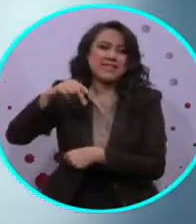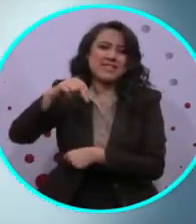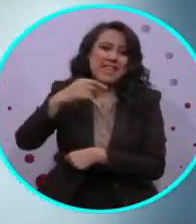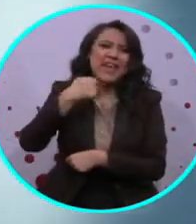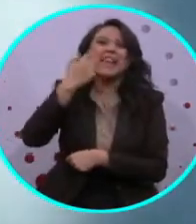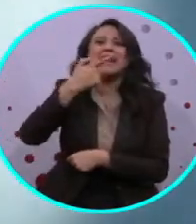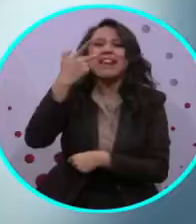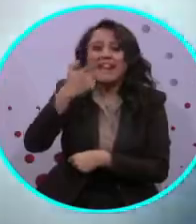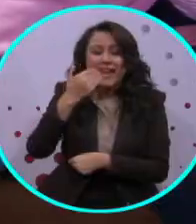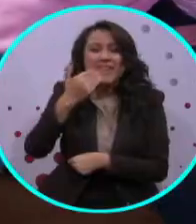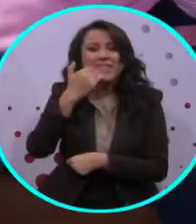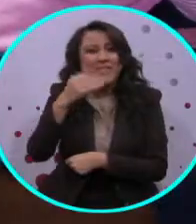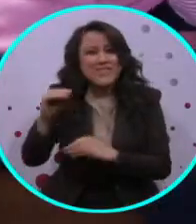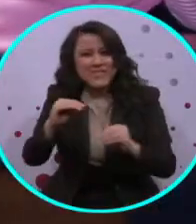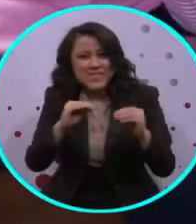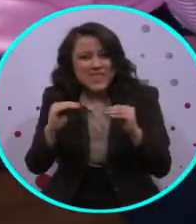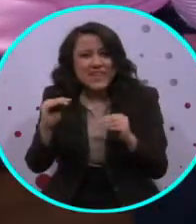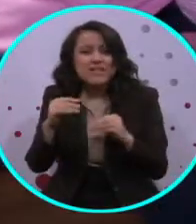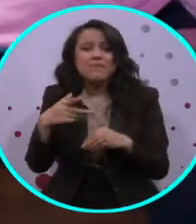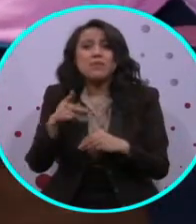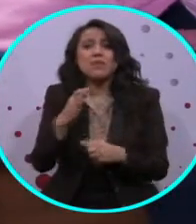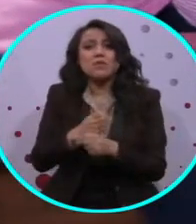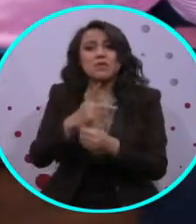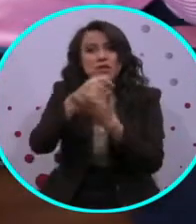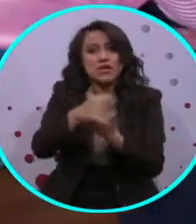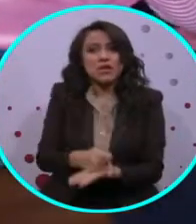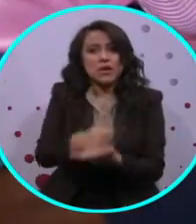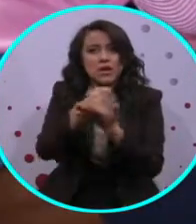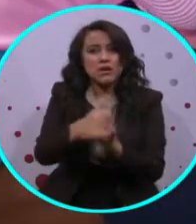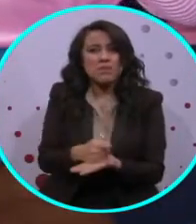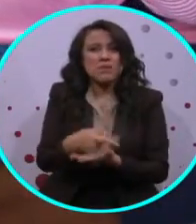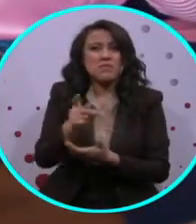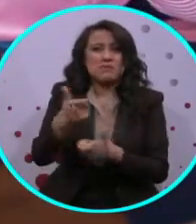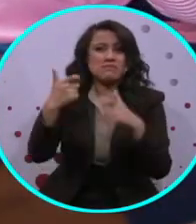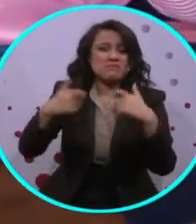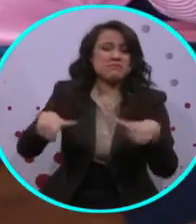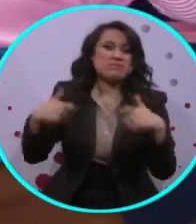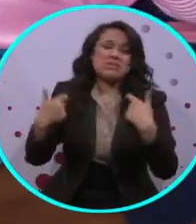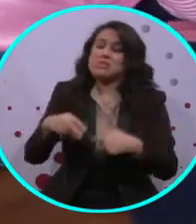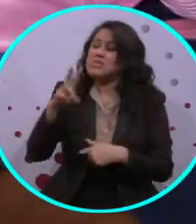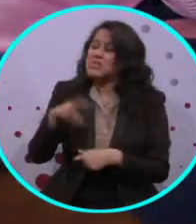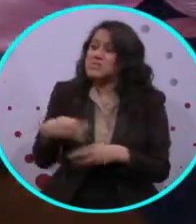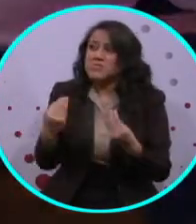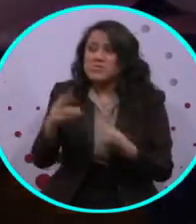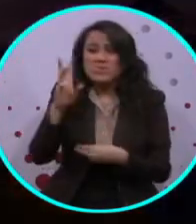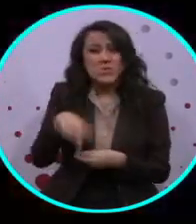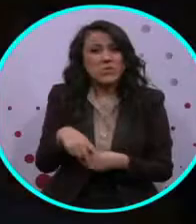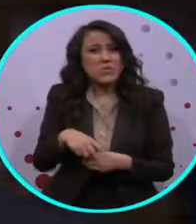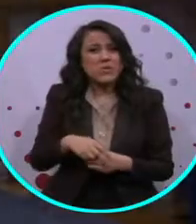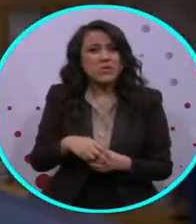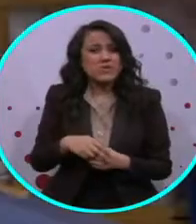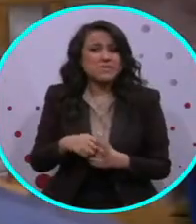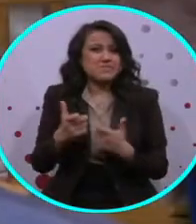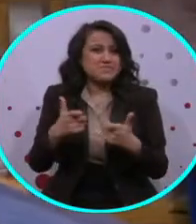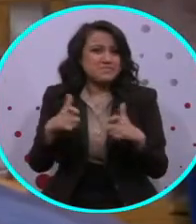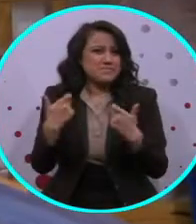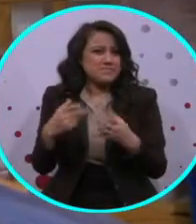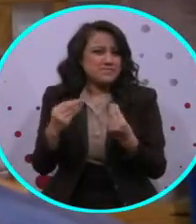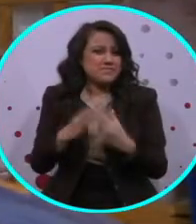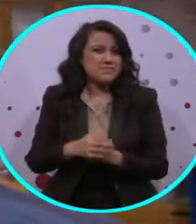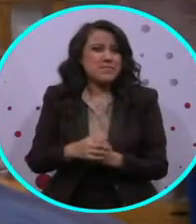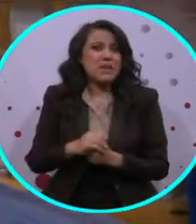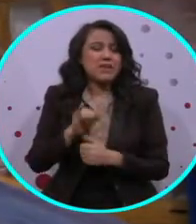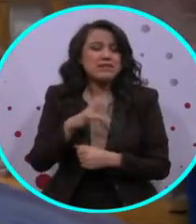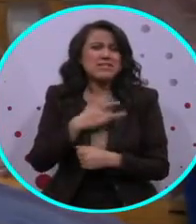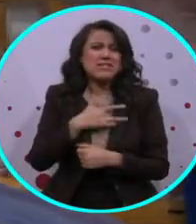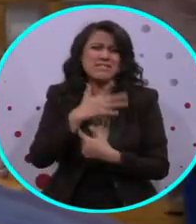se movía bien. También la estoy llevando a terapias particulares, pero son muy costosas, la verdad, pues sí, es algo un poquito más elevado su precio. Sí se